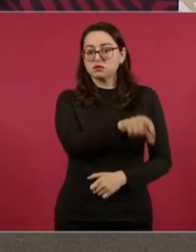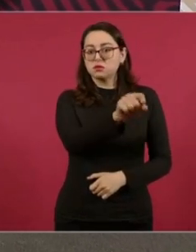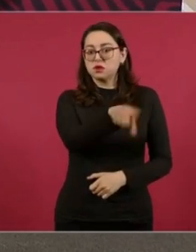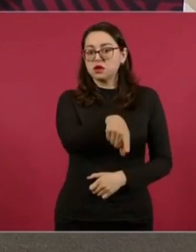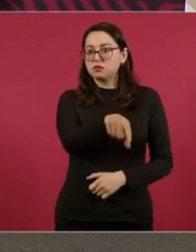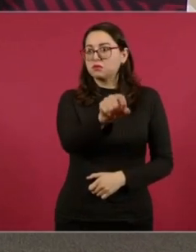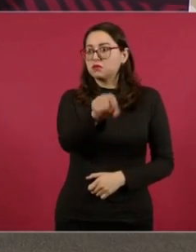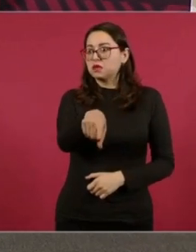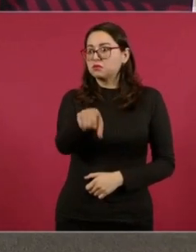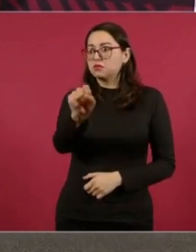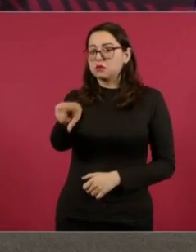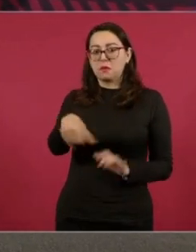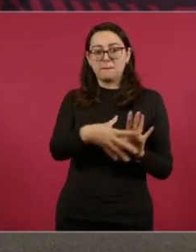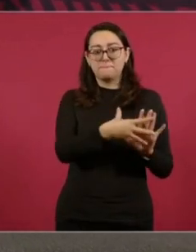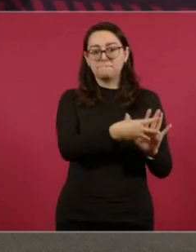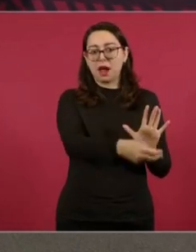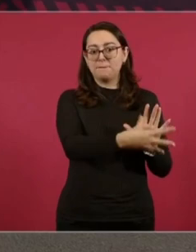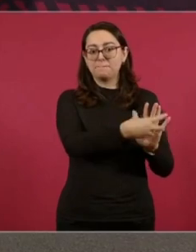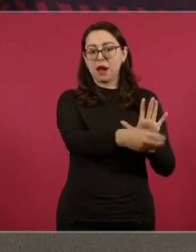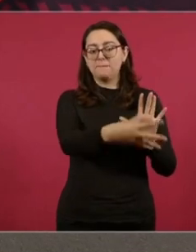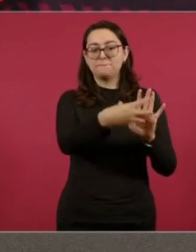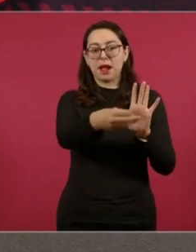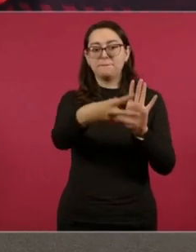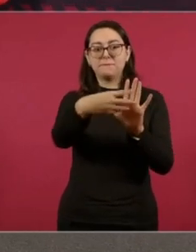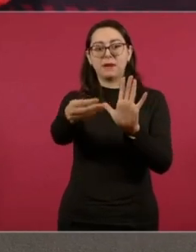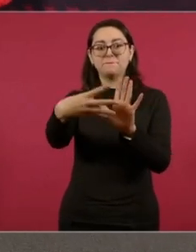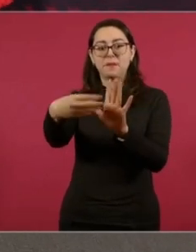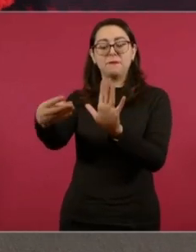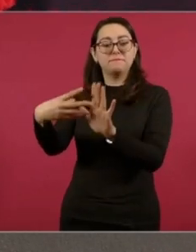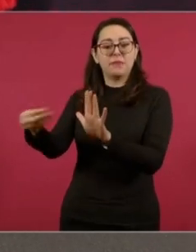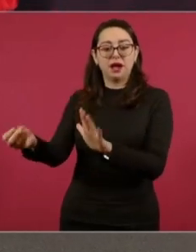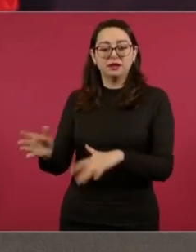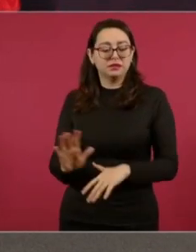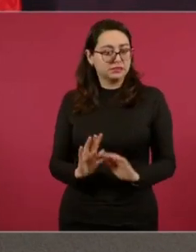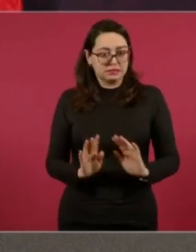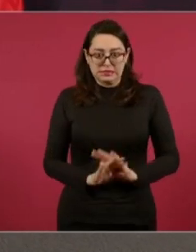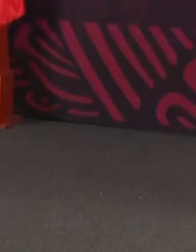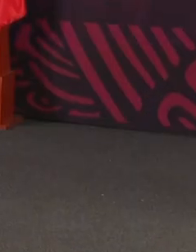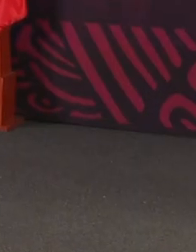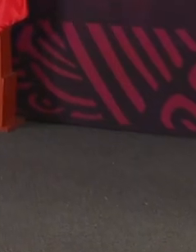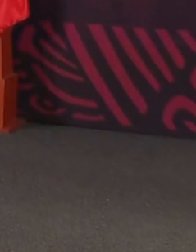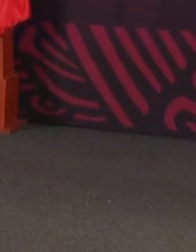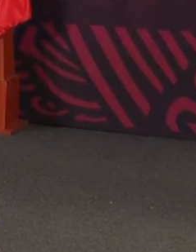en otro y en otro, porque era un boletín que enviaba el gobierno.